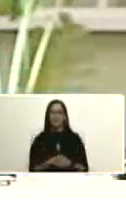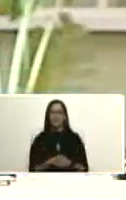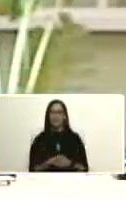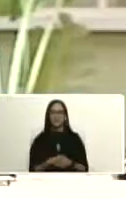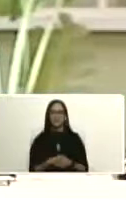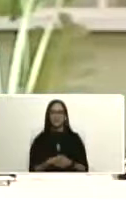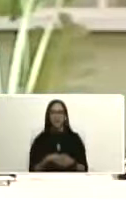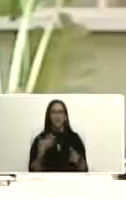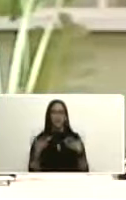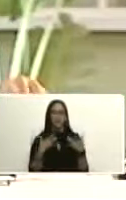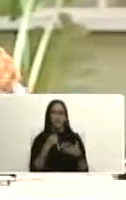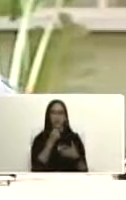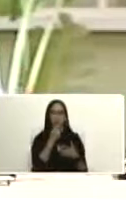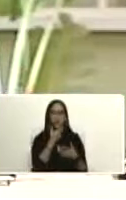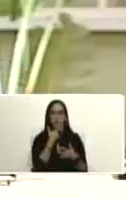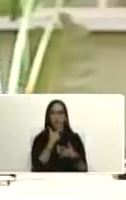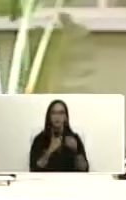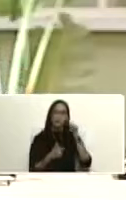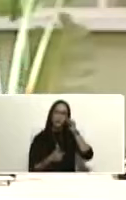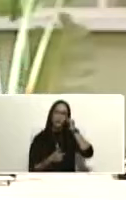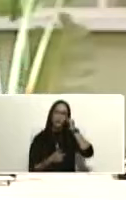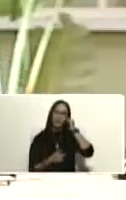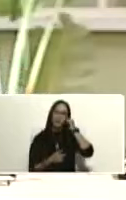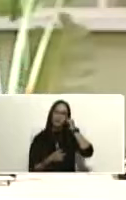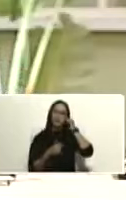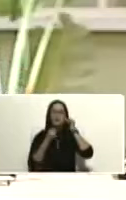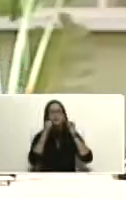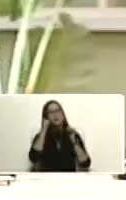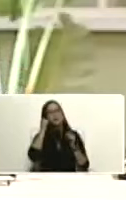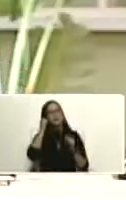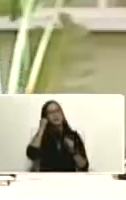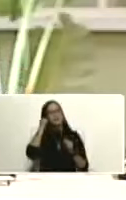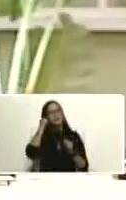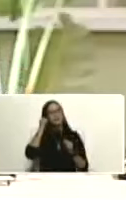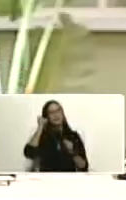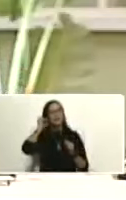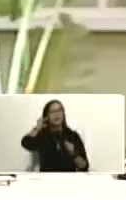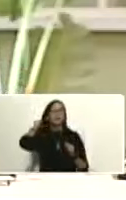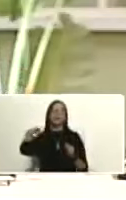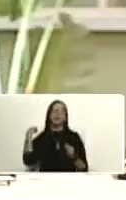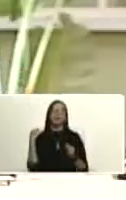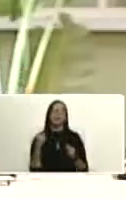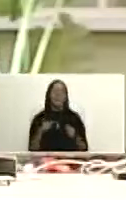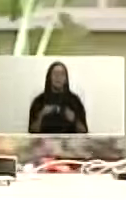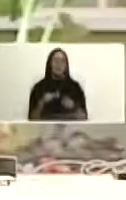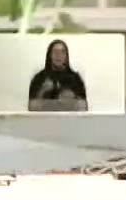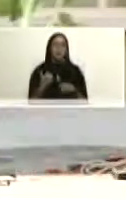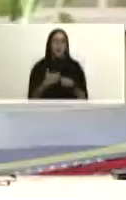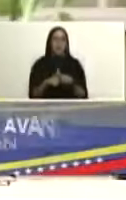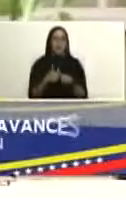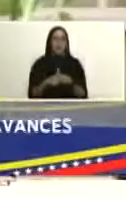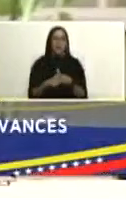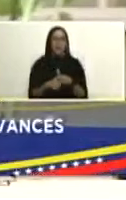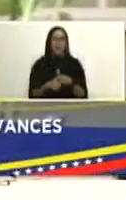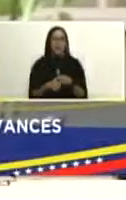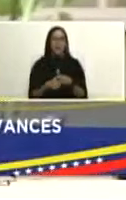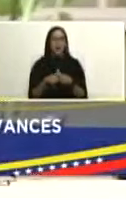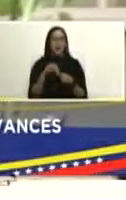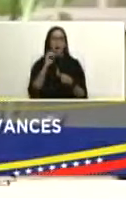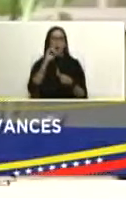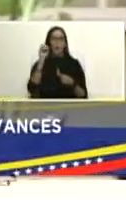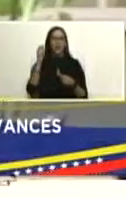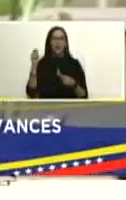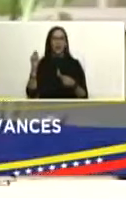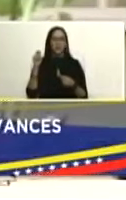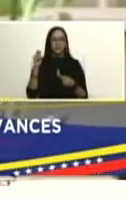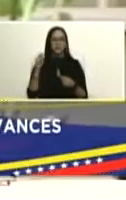Jornada bonita, ¿ves? Jornada bonita. De Maracaibo a Ocumare,